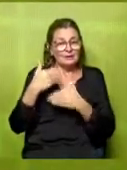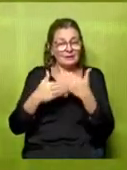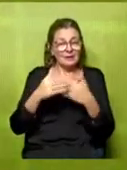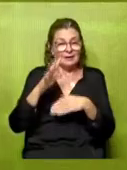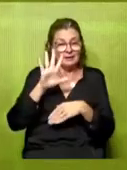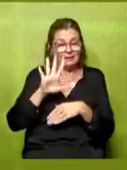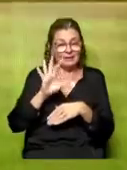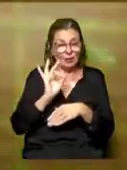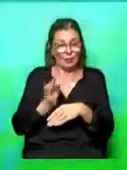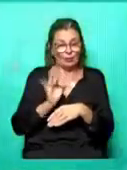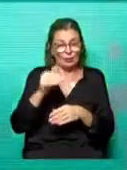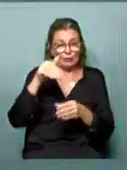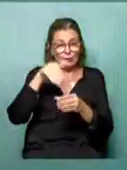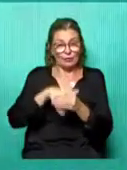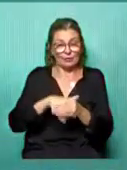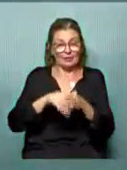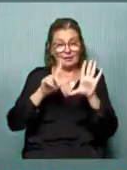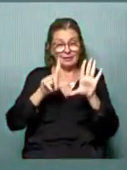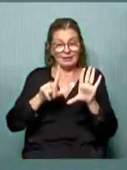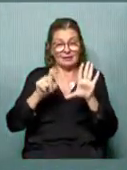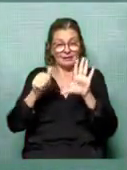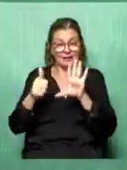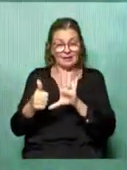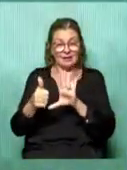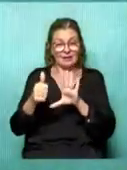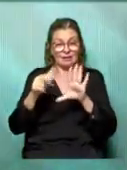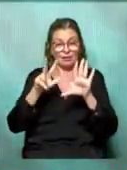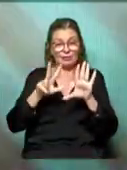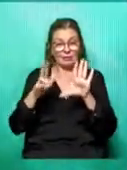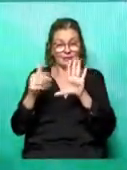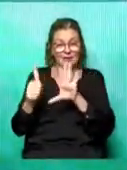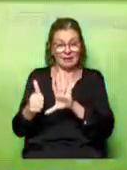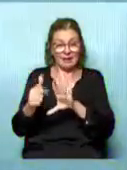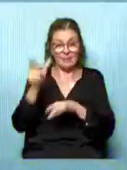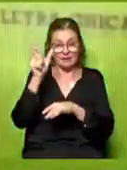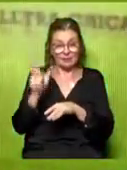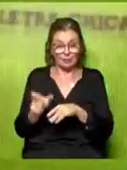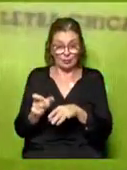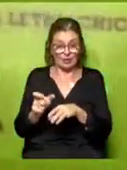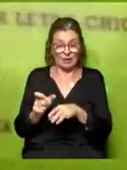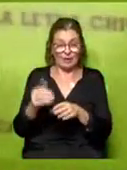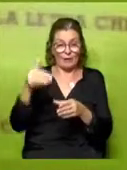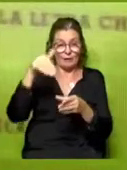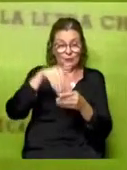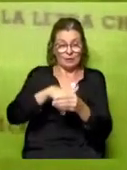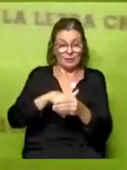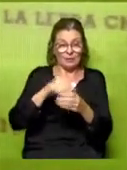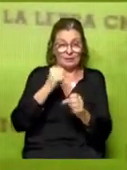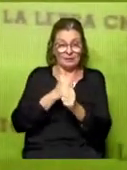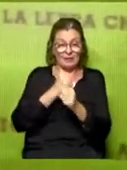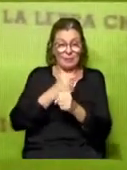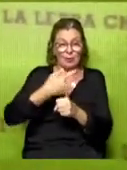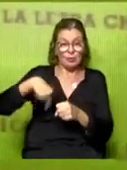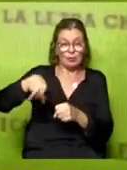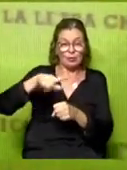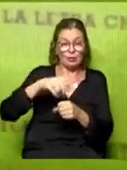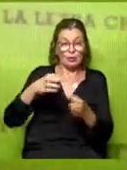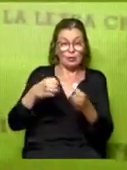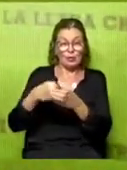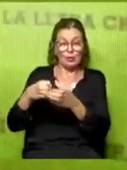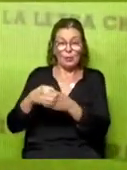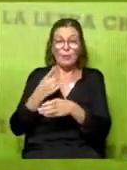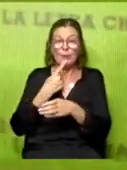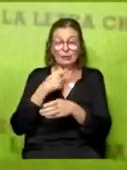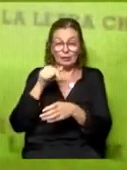octubre lo votamos 76 de 86 legisladores y legisladoras que trabajamos de todos los partidos políticos, eso lo quiero